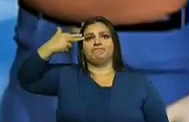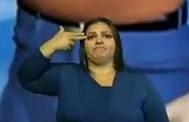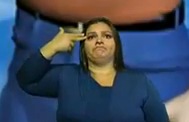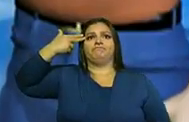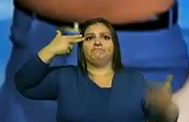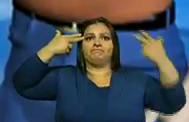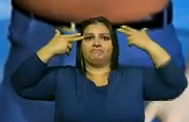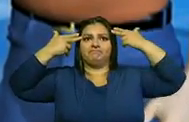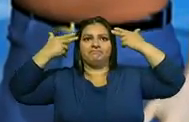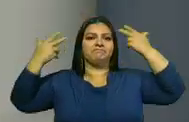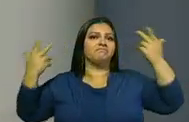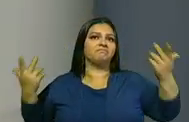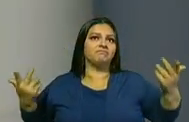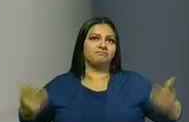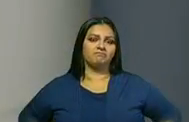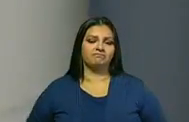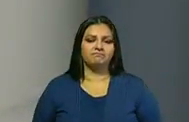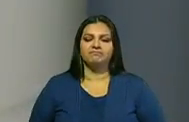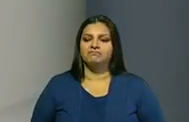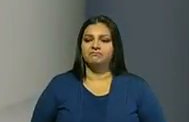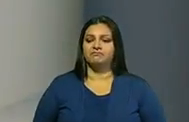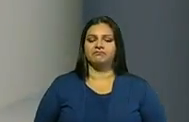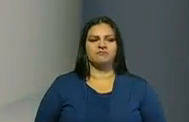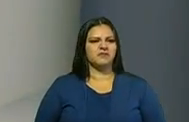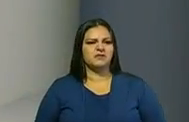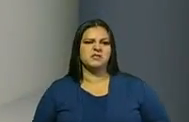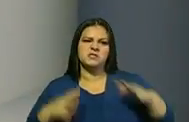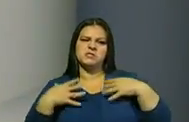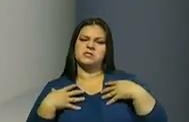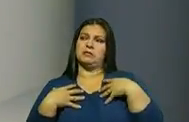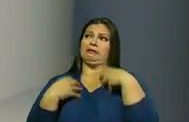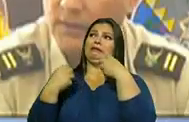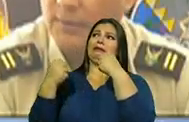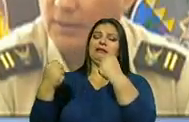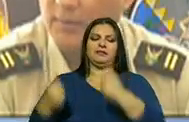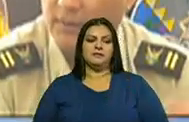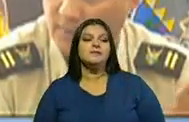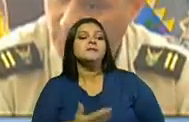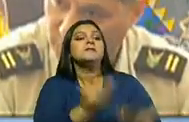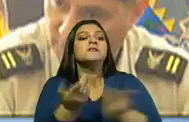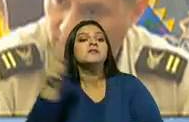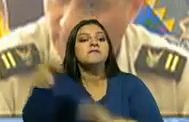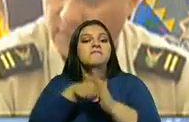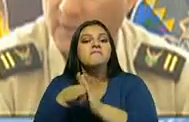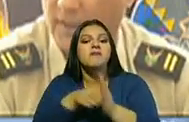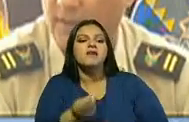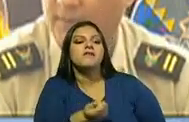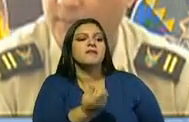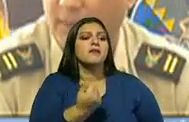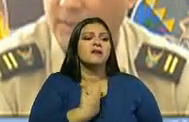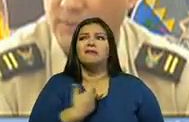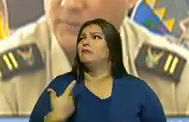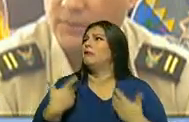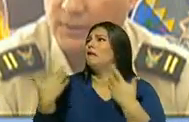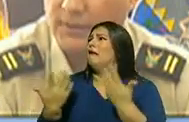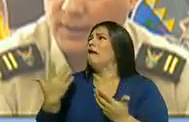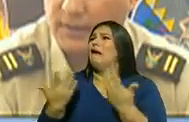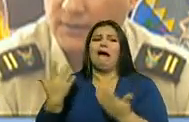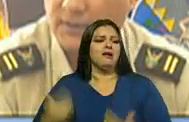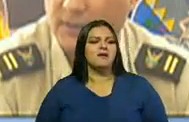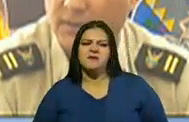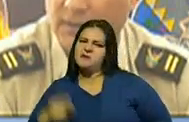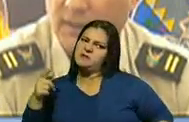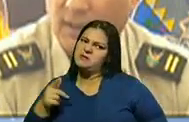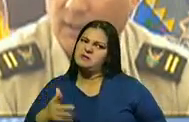el tarjetero. El momento que el atormentador retira las tarjetas de crédito, inmediatamente le procede a entregar estas